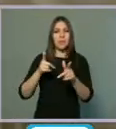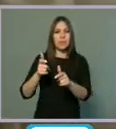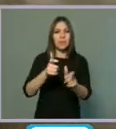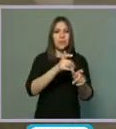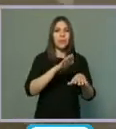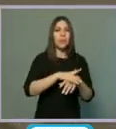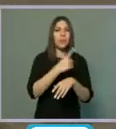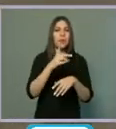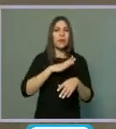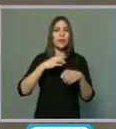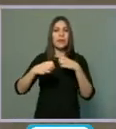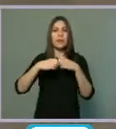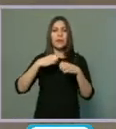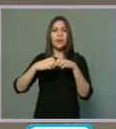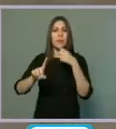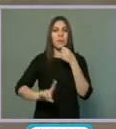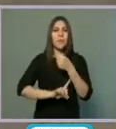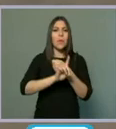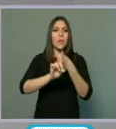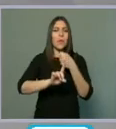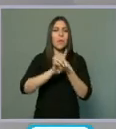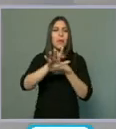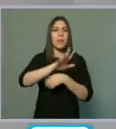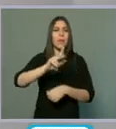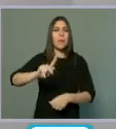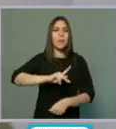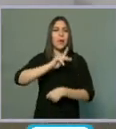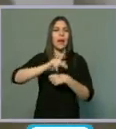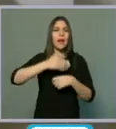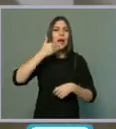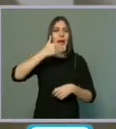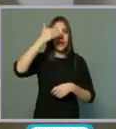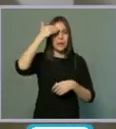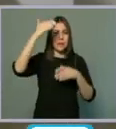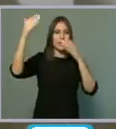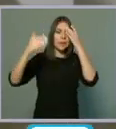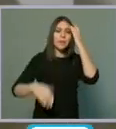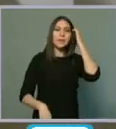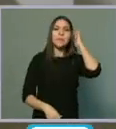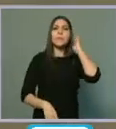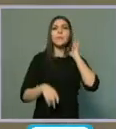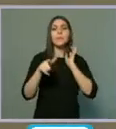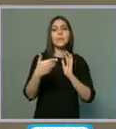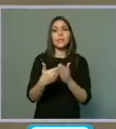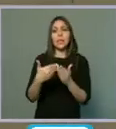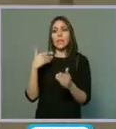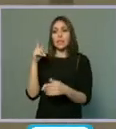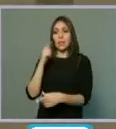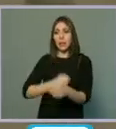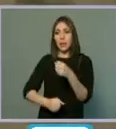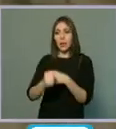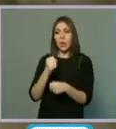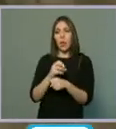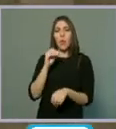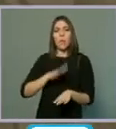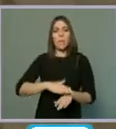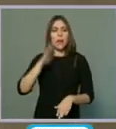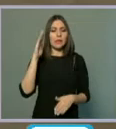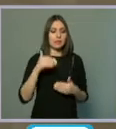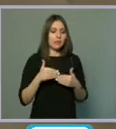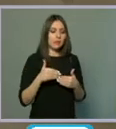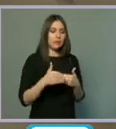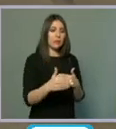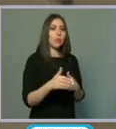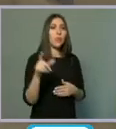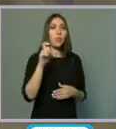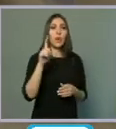los países árabes. Pero en estos también, o sea, en estos 70 años o desde antes de todos estos conflictos. Más sean en el momento que ellos ocupan